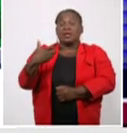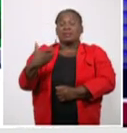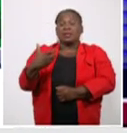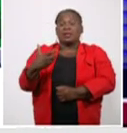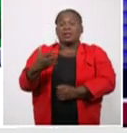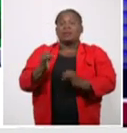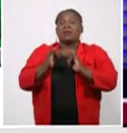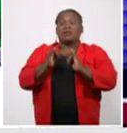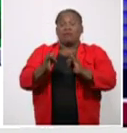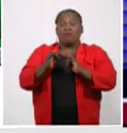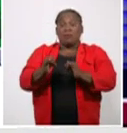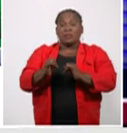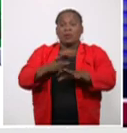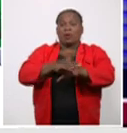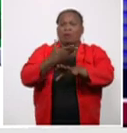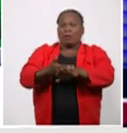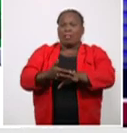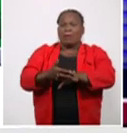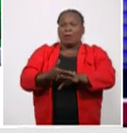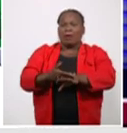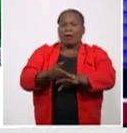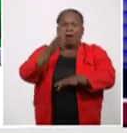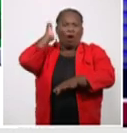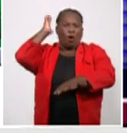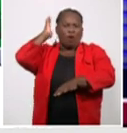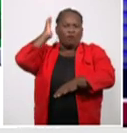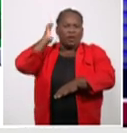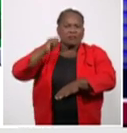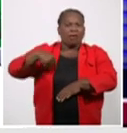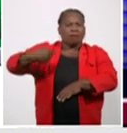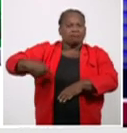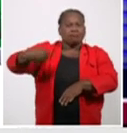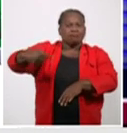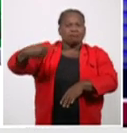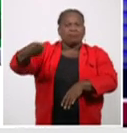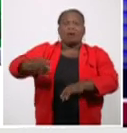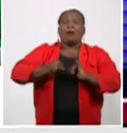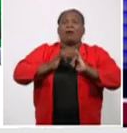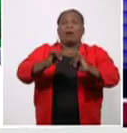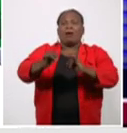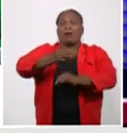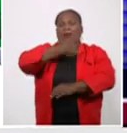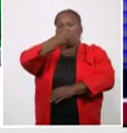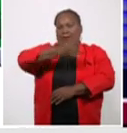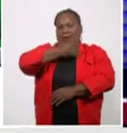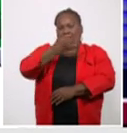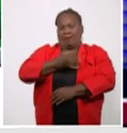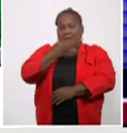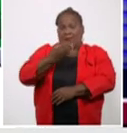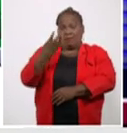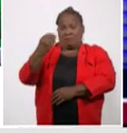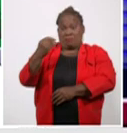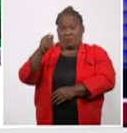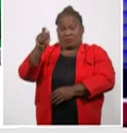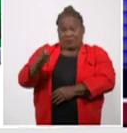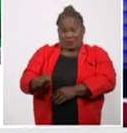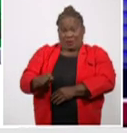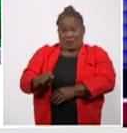aportar en próximas conferencias, pero creo que el hecho de que muchas de las personas que han padecido la